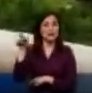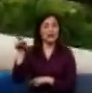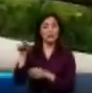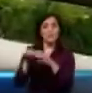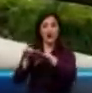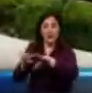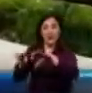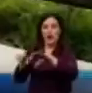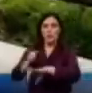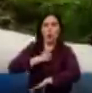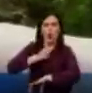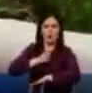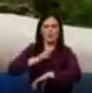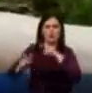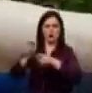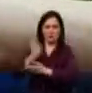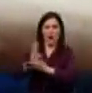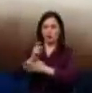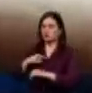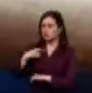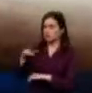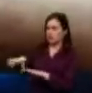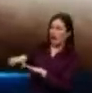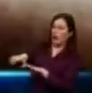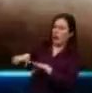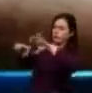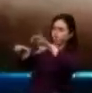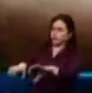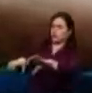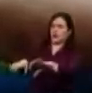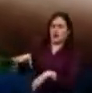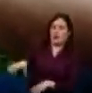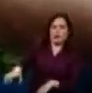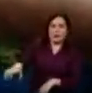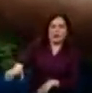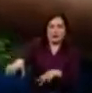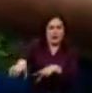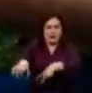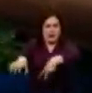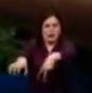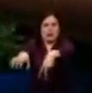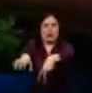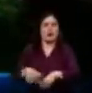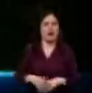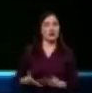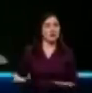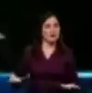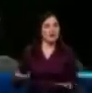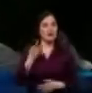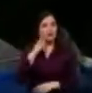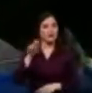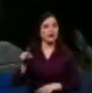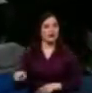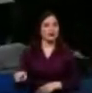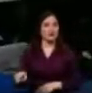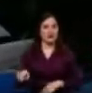este tipo de madera aquí para poderse de una forma poder ir agarrándose y no correr peligro. El puente no solo eso, sino que como ustedes pueden observar,